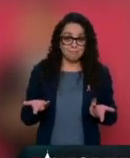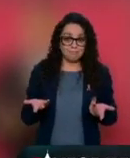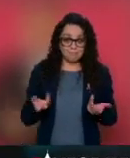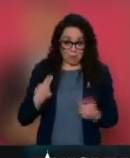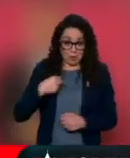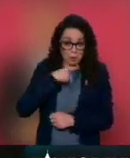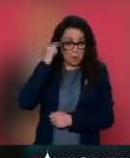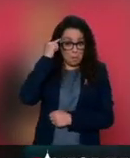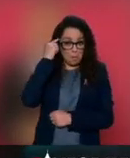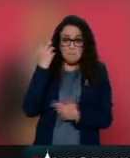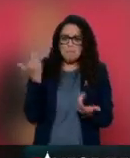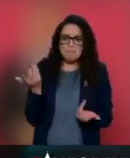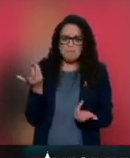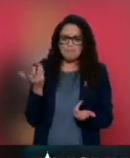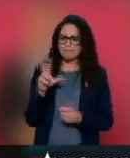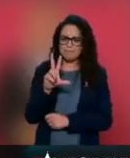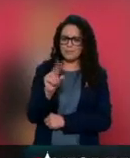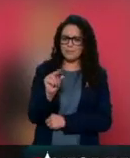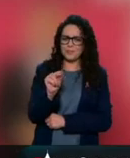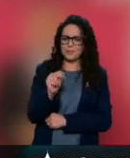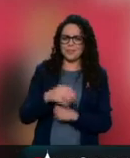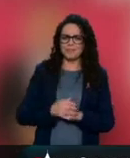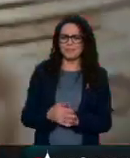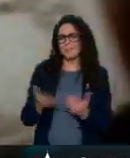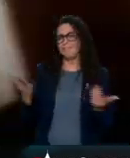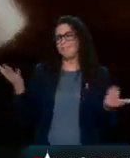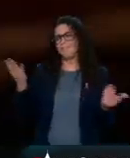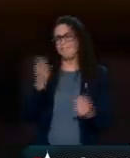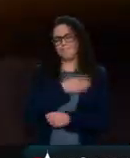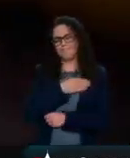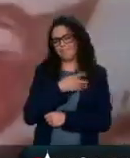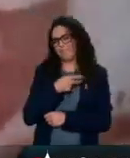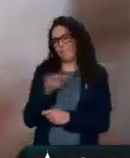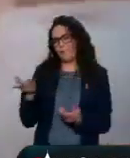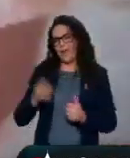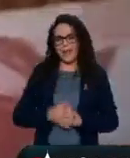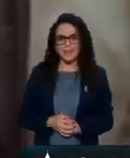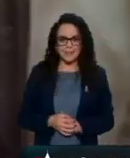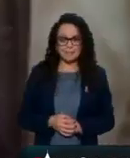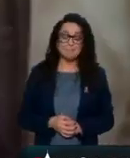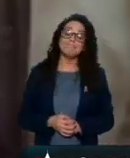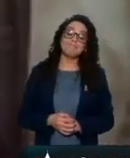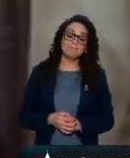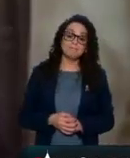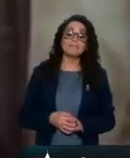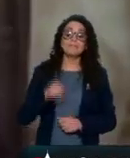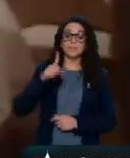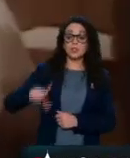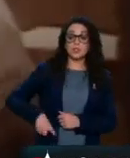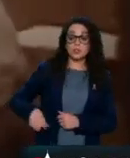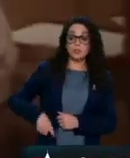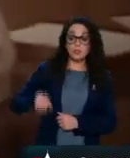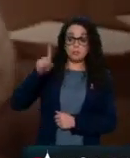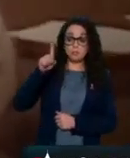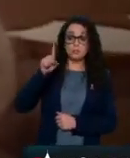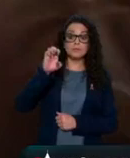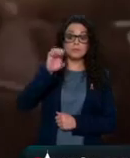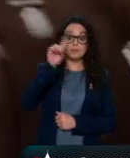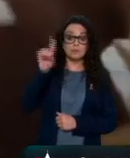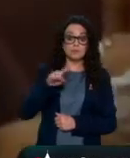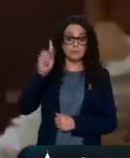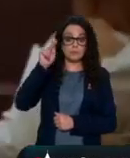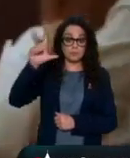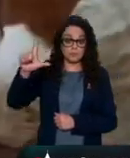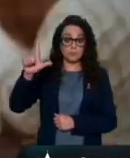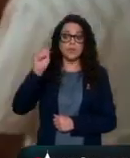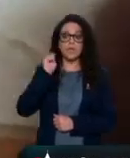molestar. No, ternuritas. Y es que fue en el gobierno de Ernesto Zedillo Ponce de León cuando